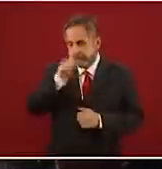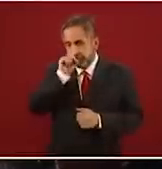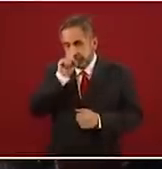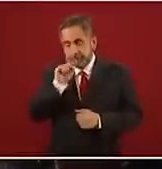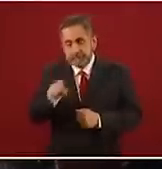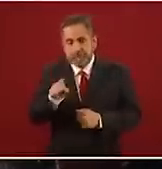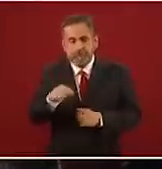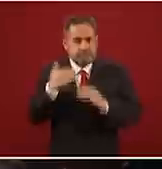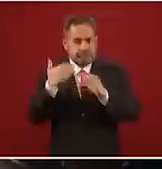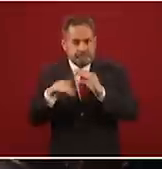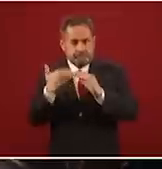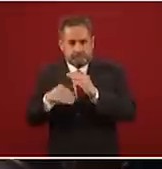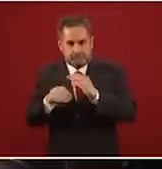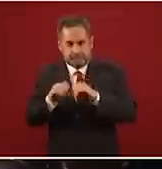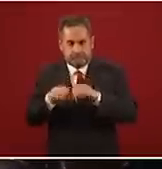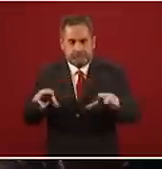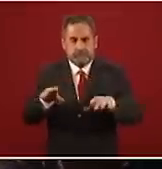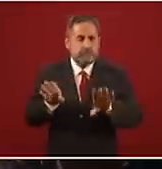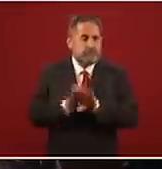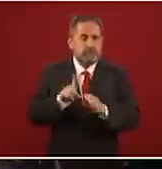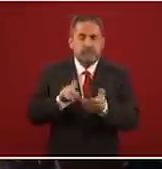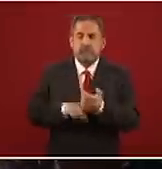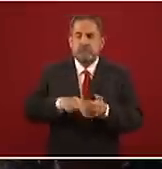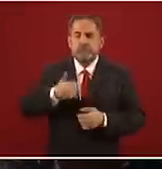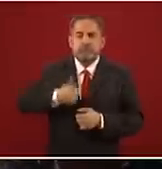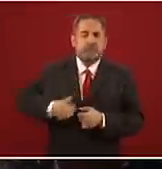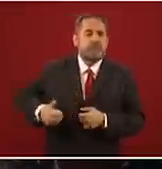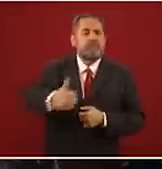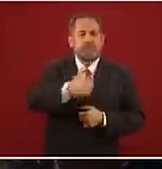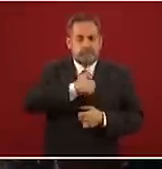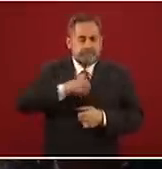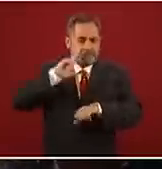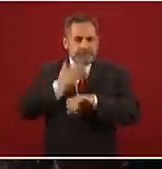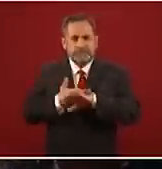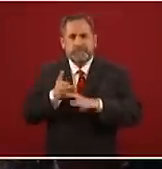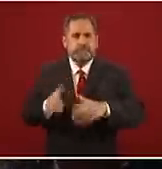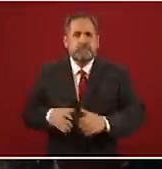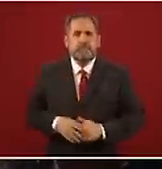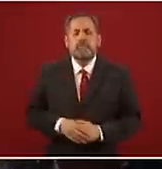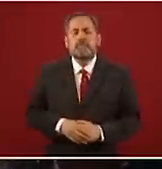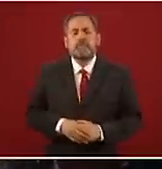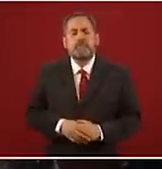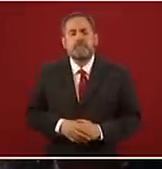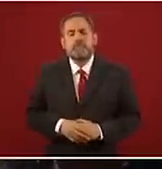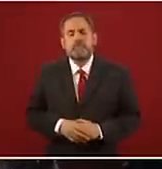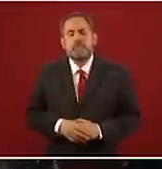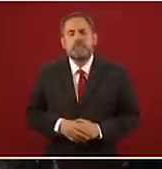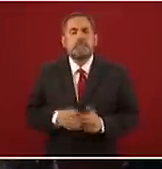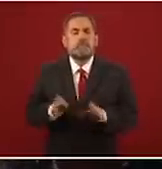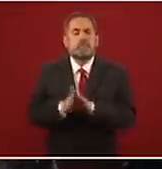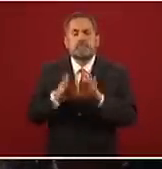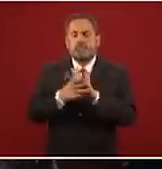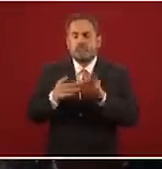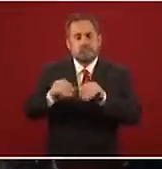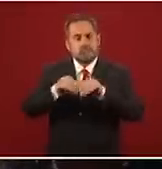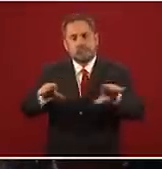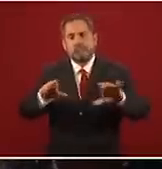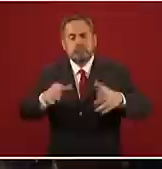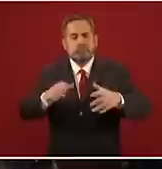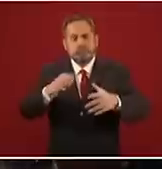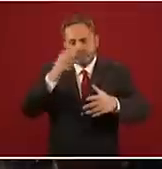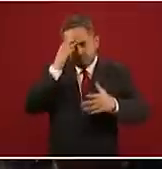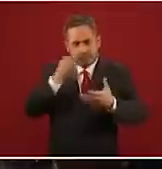también el correo de cada uno de los responsables se va a dar a conocer